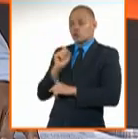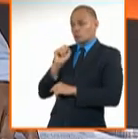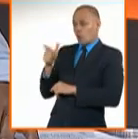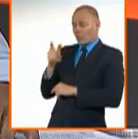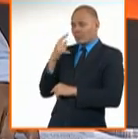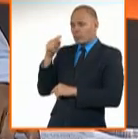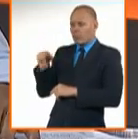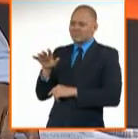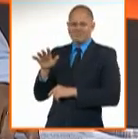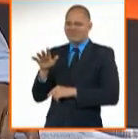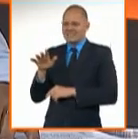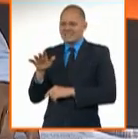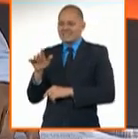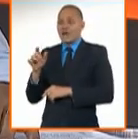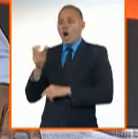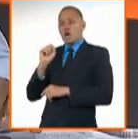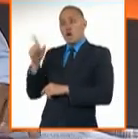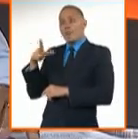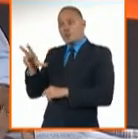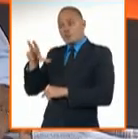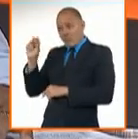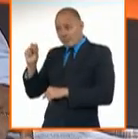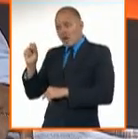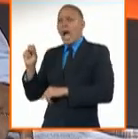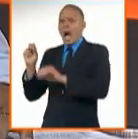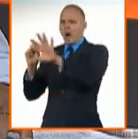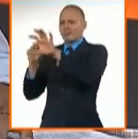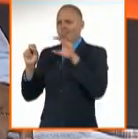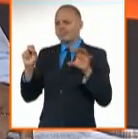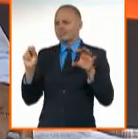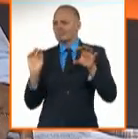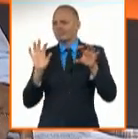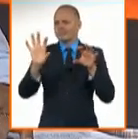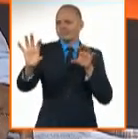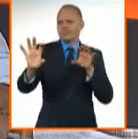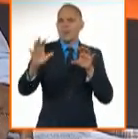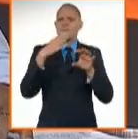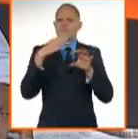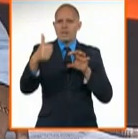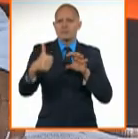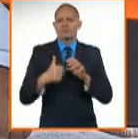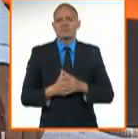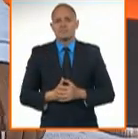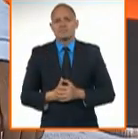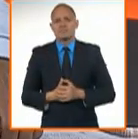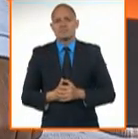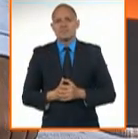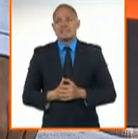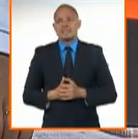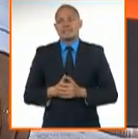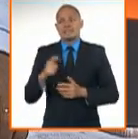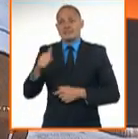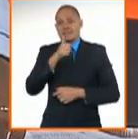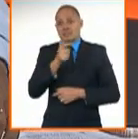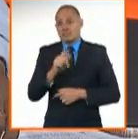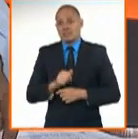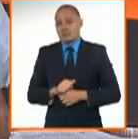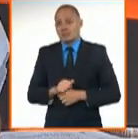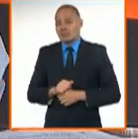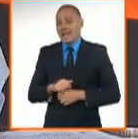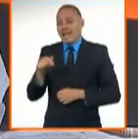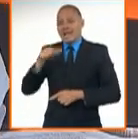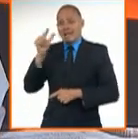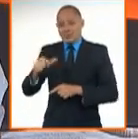la sustitución es fue un trabajo complejo un trabajo que implicó la inteligencia de